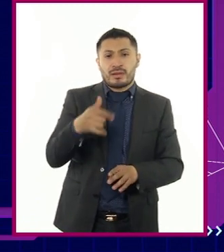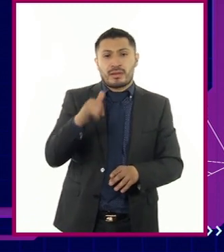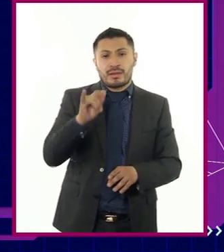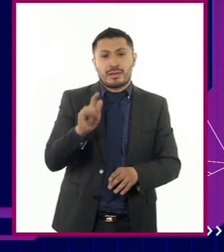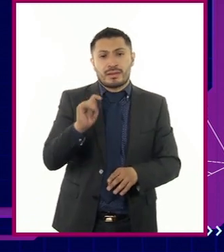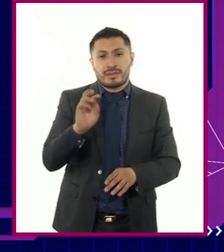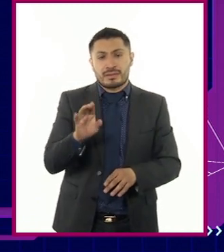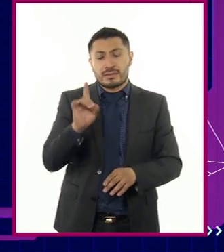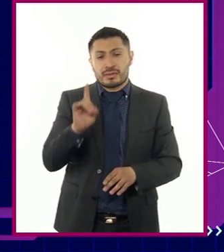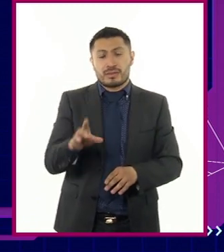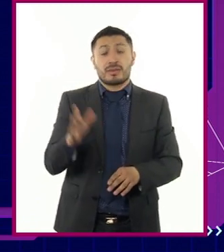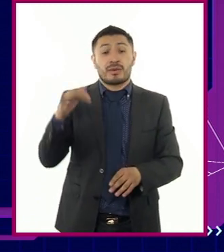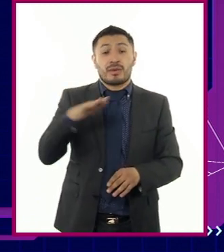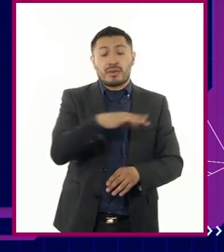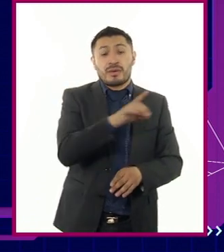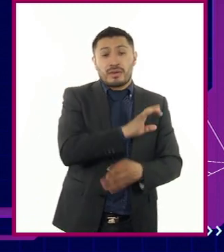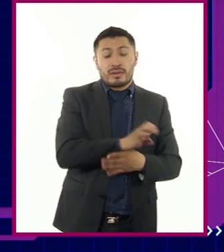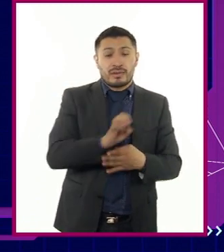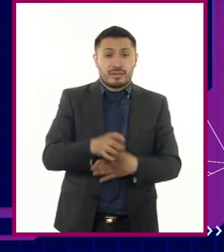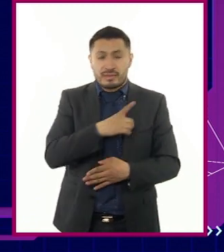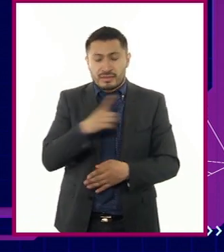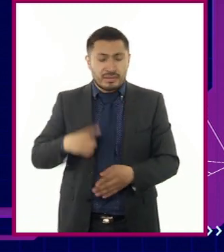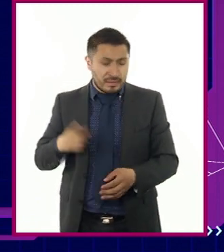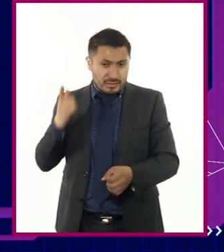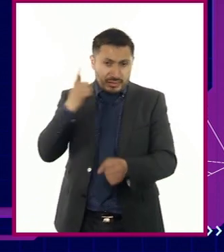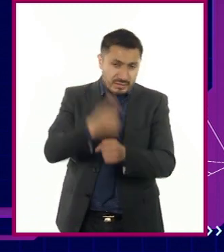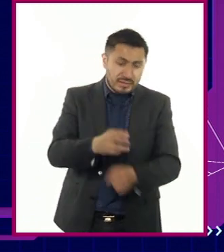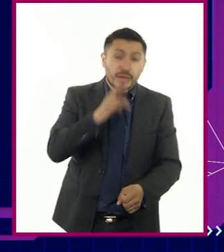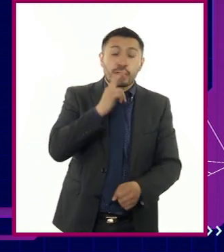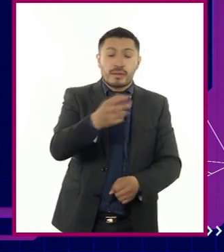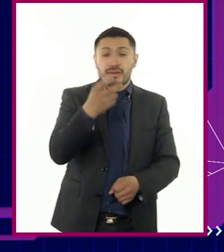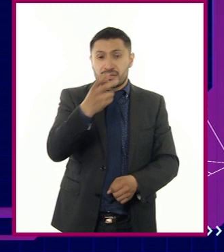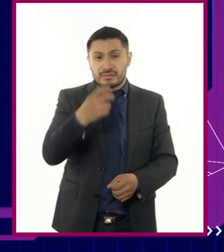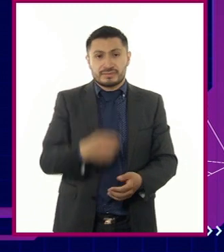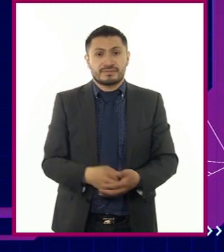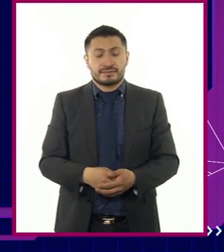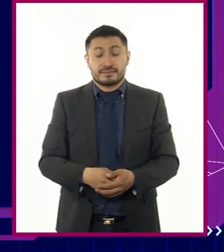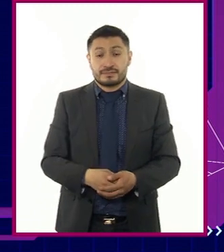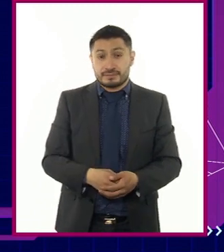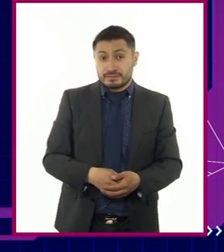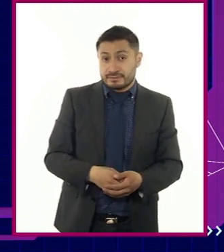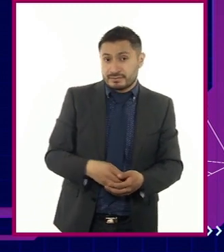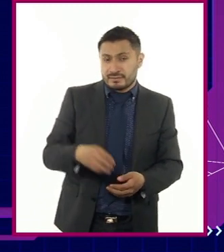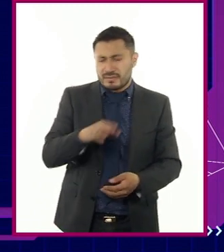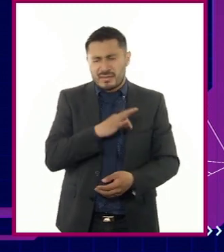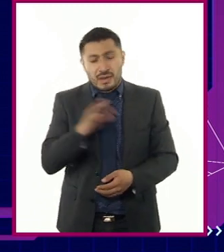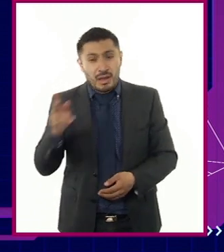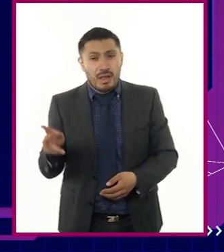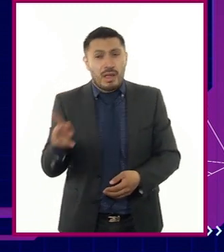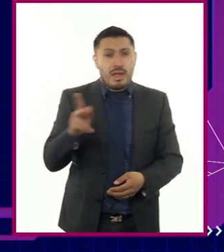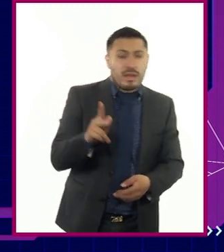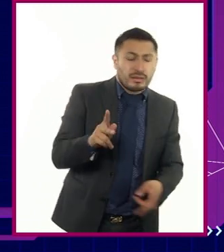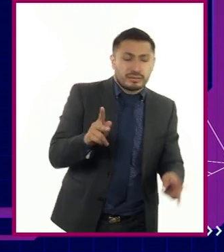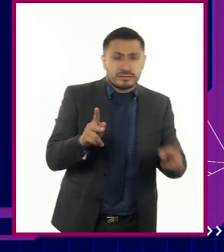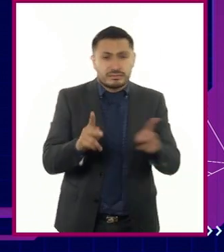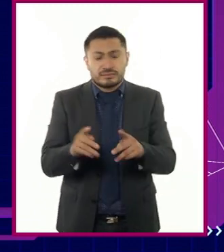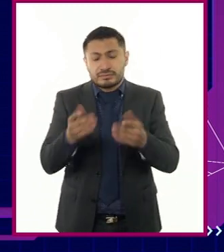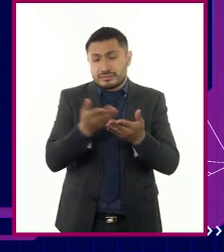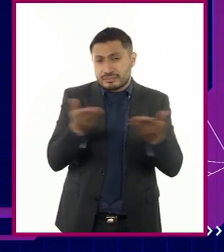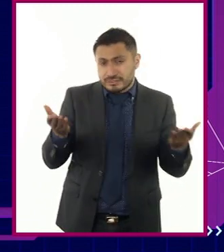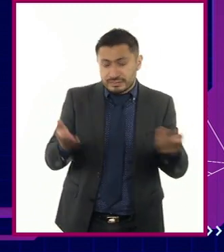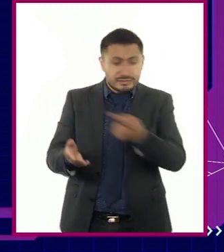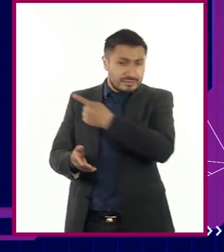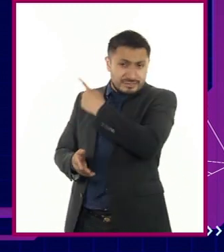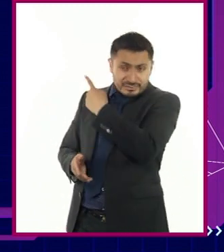entonces se debe ubicar el resultado en esa magnitud. Es posible aproximar su ubicación en el espectro